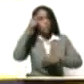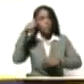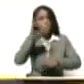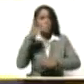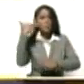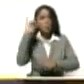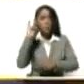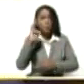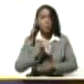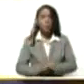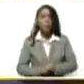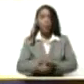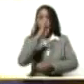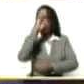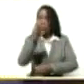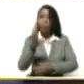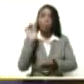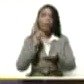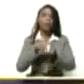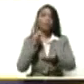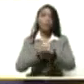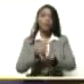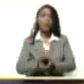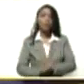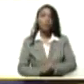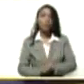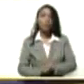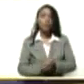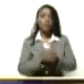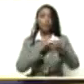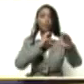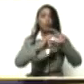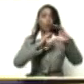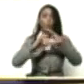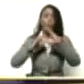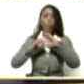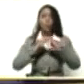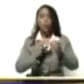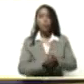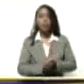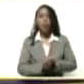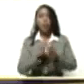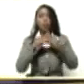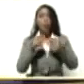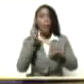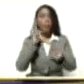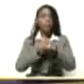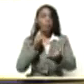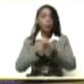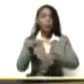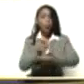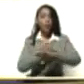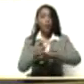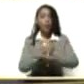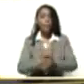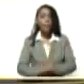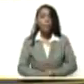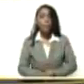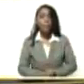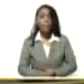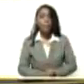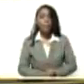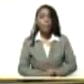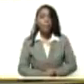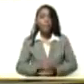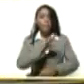tenga directa participación y comunicación con todas las instancias de gobierno, desde